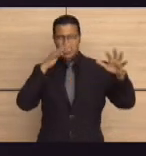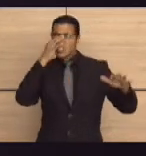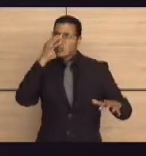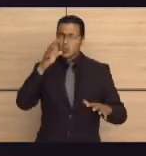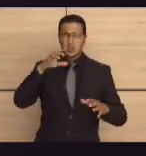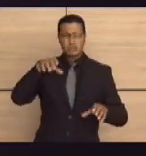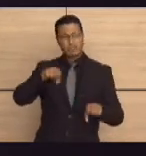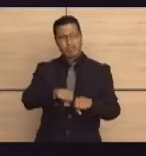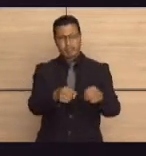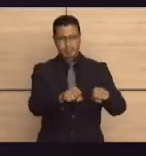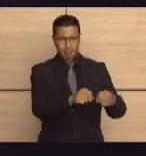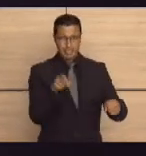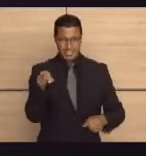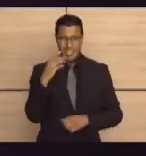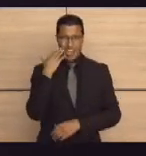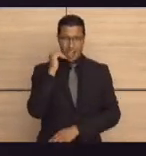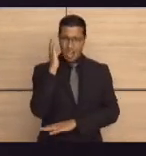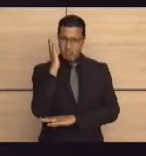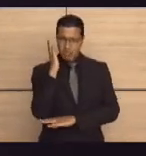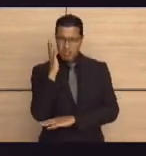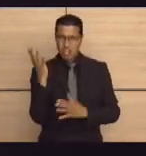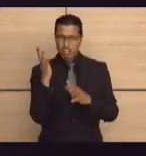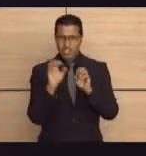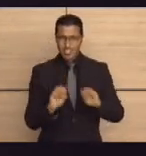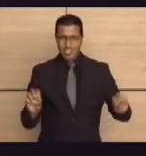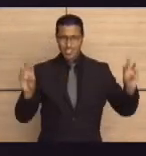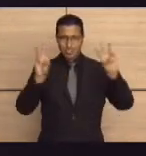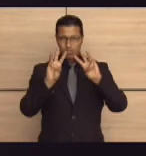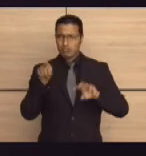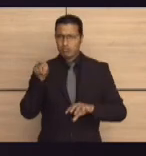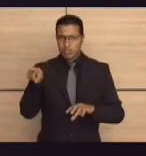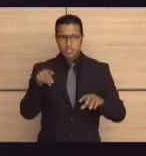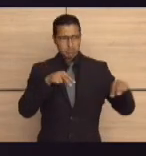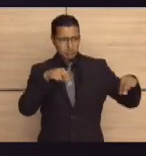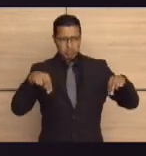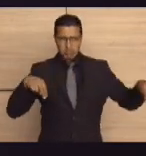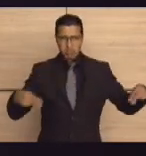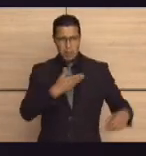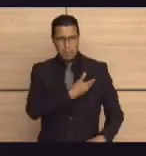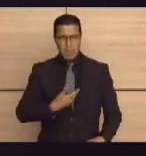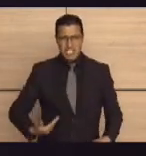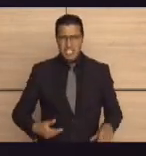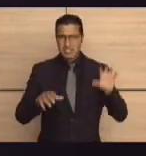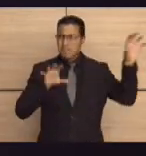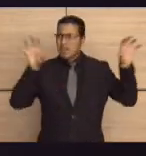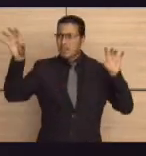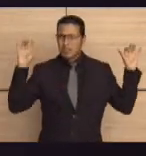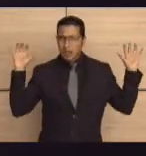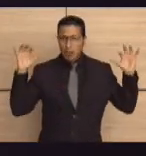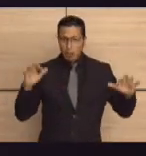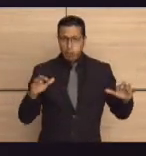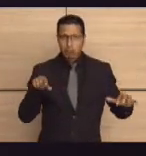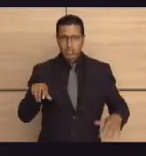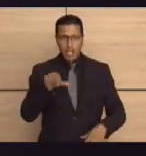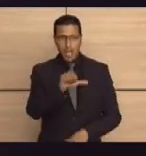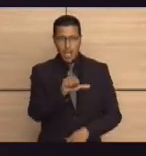humanos. Su discurso lo dijo en las Naciones Unidas, frente a mandatarios y presidentes de cientos de países. La